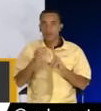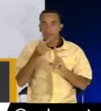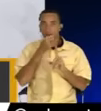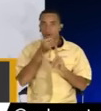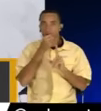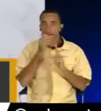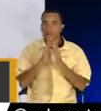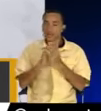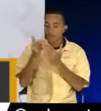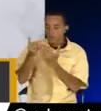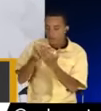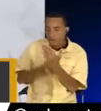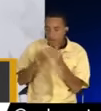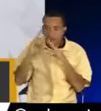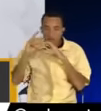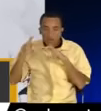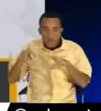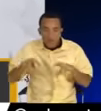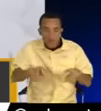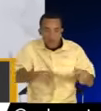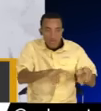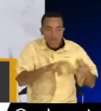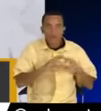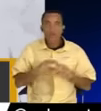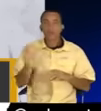resultados de la investigación hecha a las